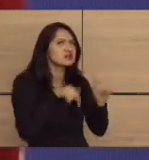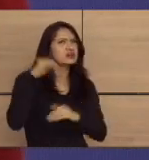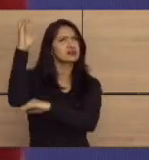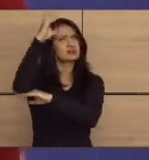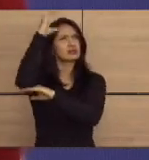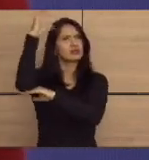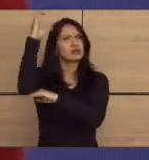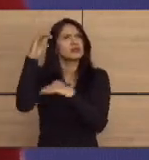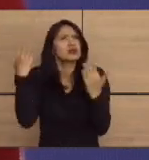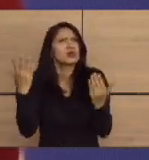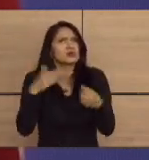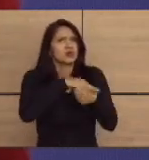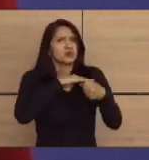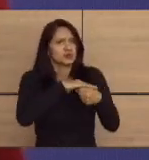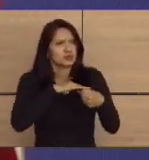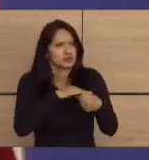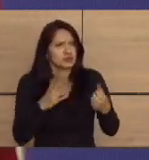para eso hay que